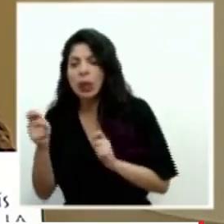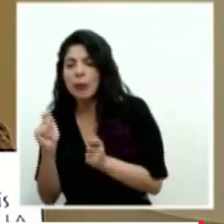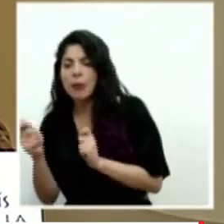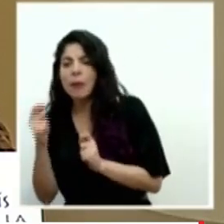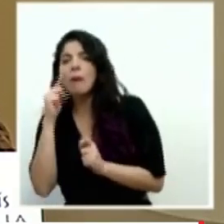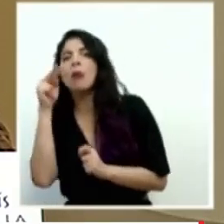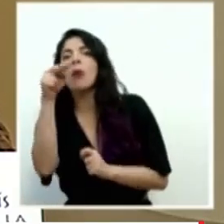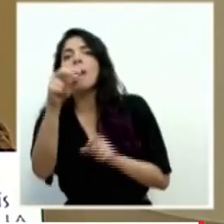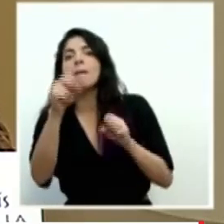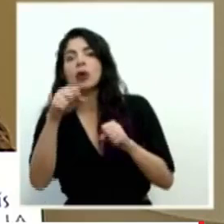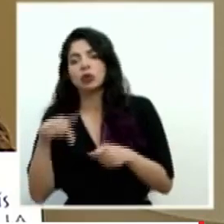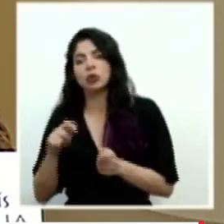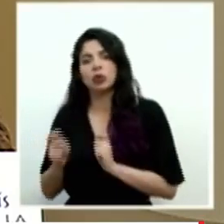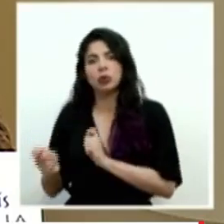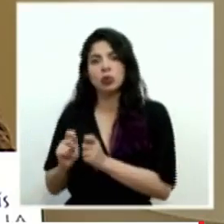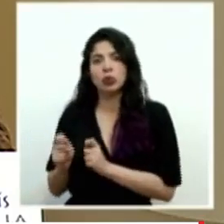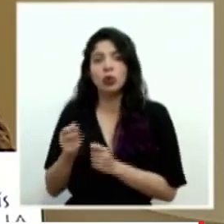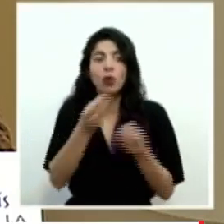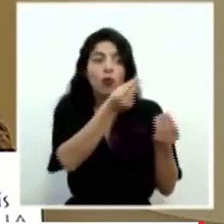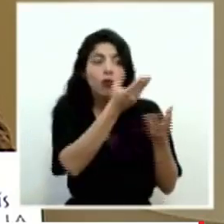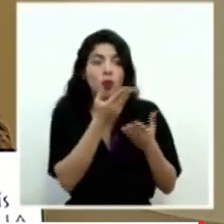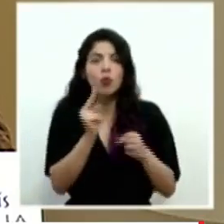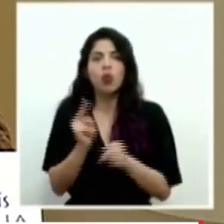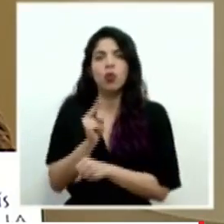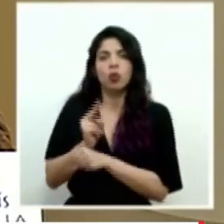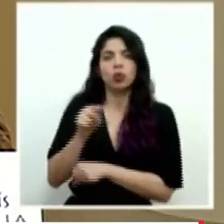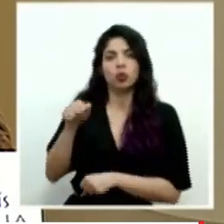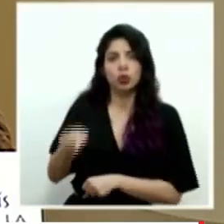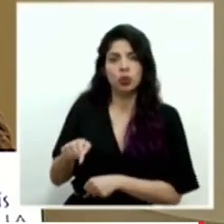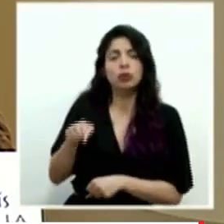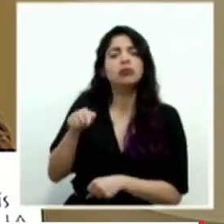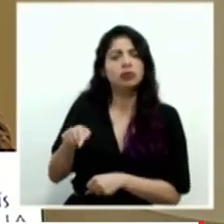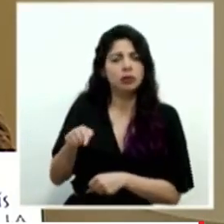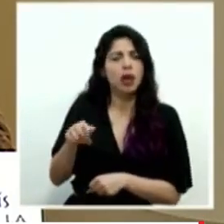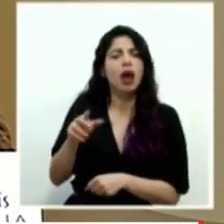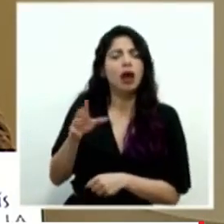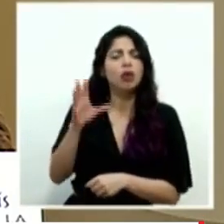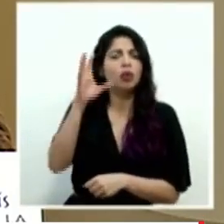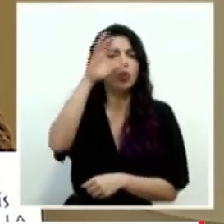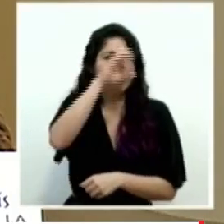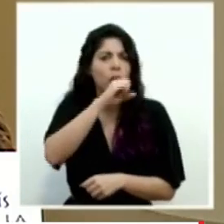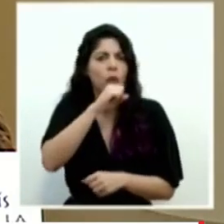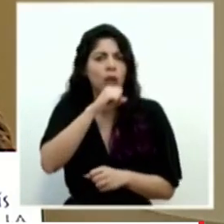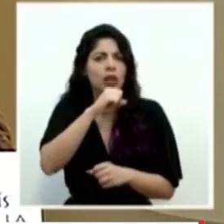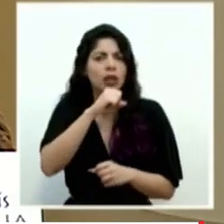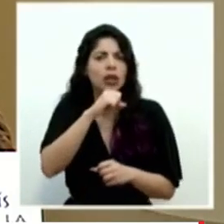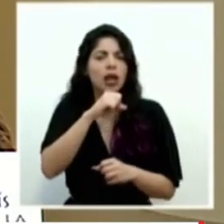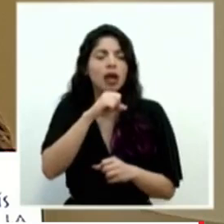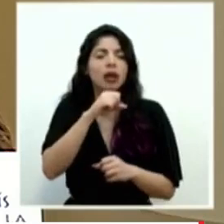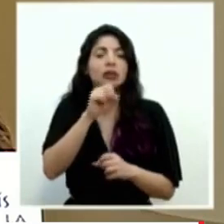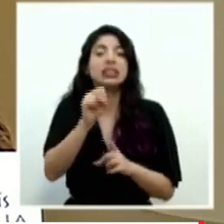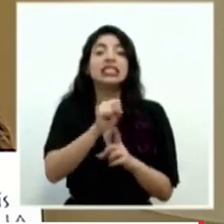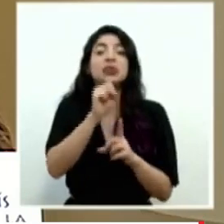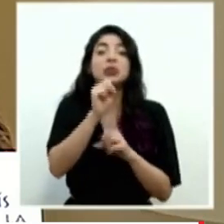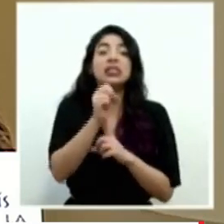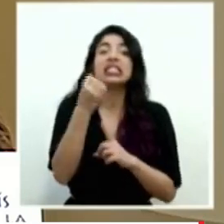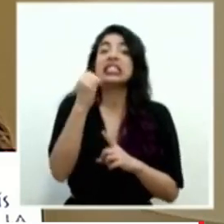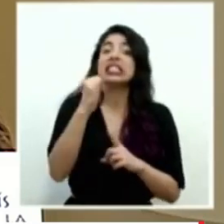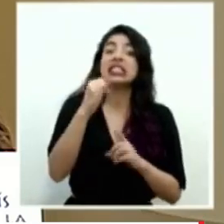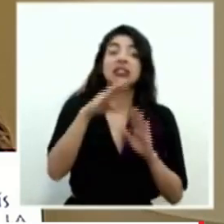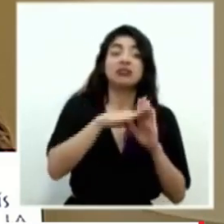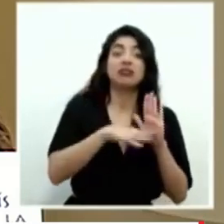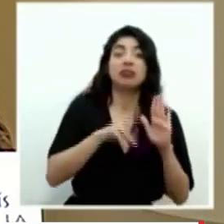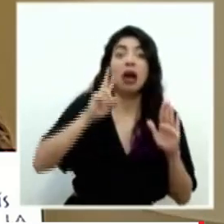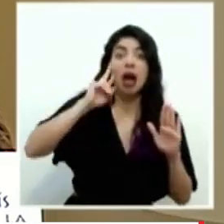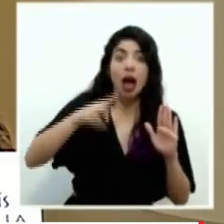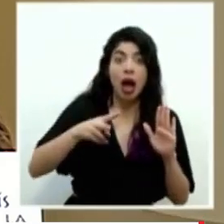proyecciones que se utilizaron incorporaban las medidas, el escenario sin cumplir las